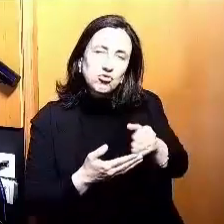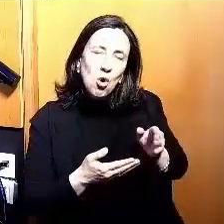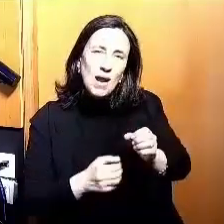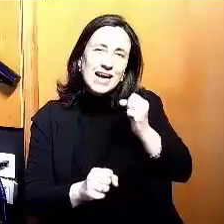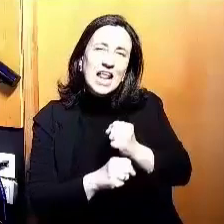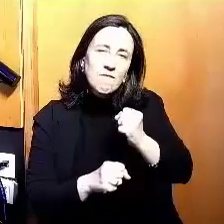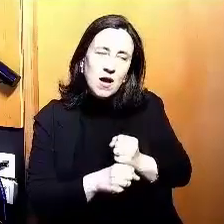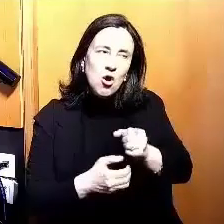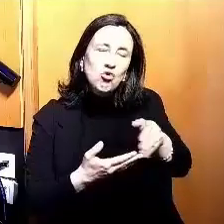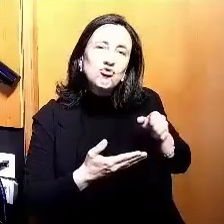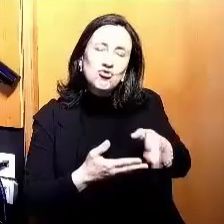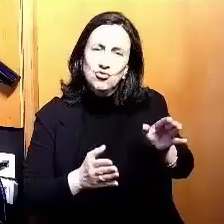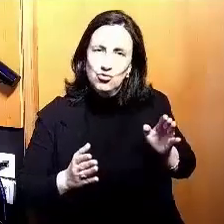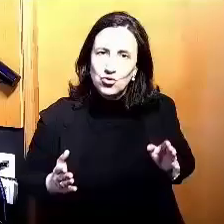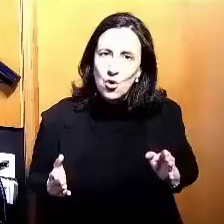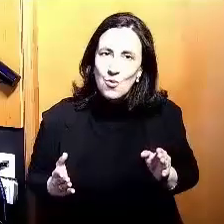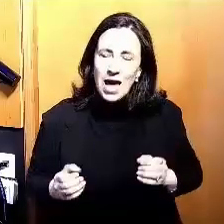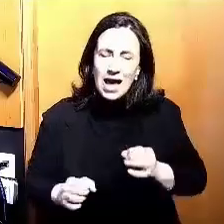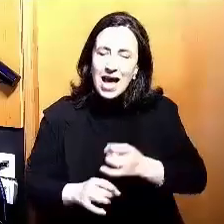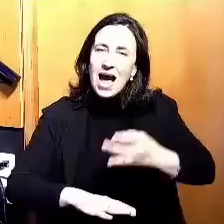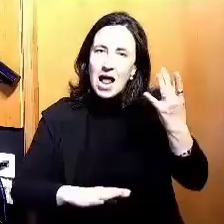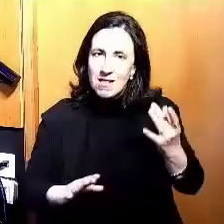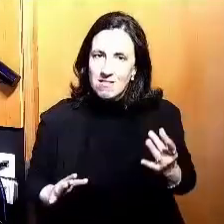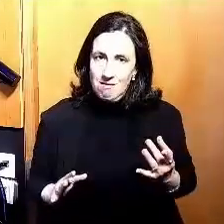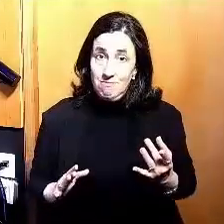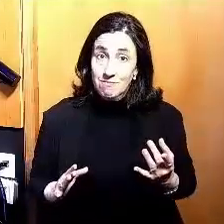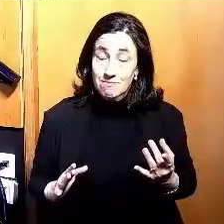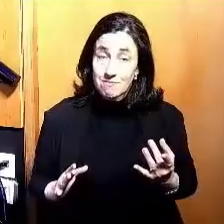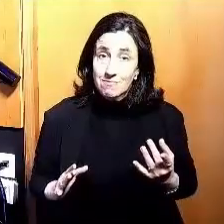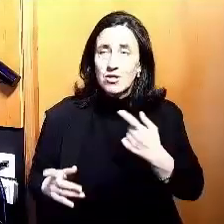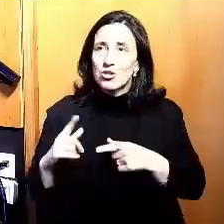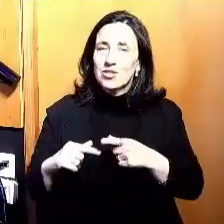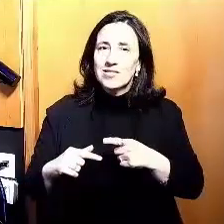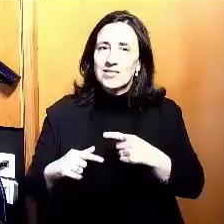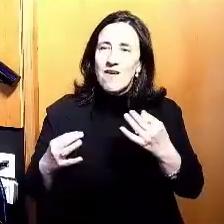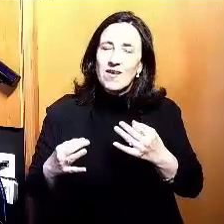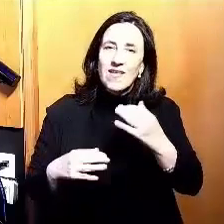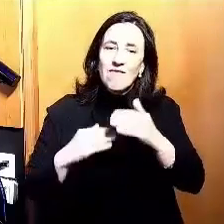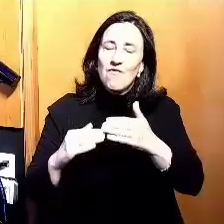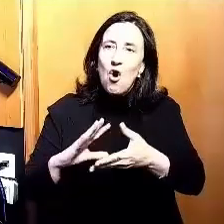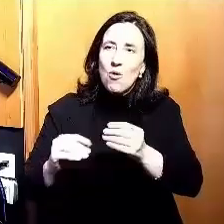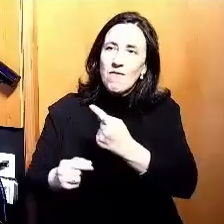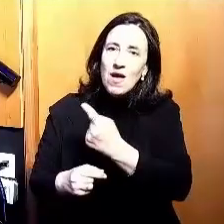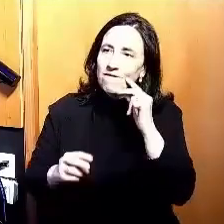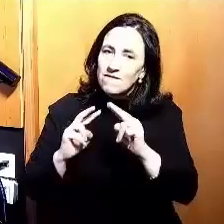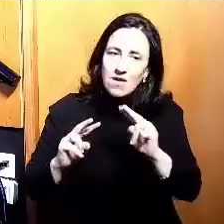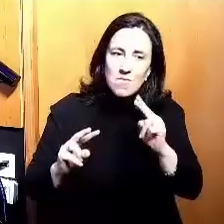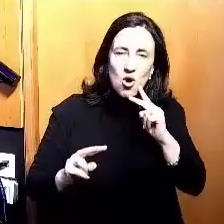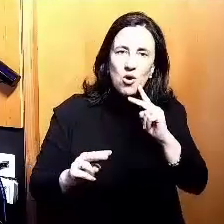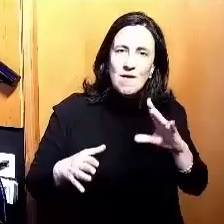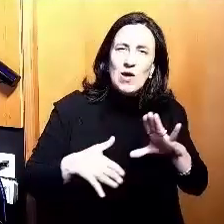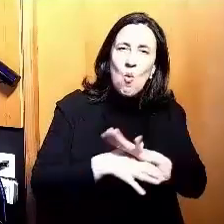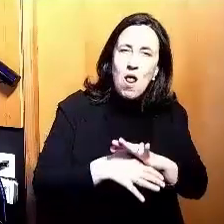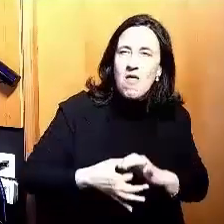trabajar proyectos que valen la pena en la coyuntura de manera rápida, y me refiero sobre todo cuando vemos tantos, digo, ataques a la